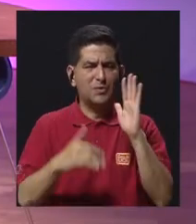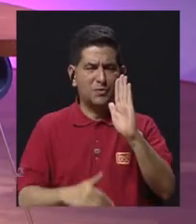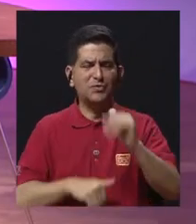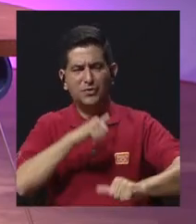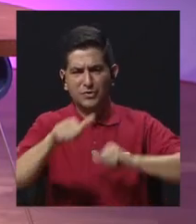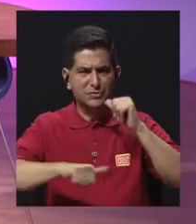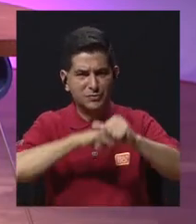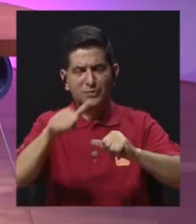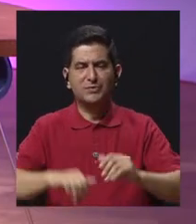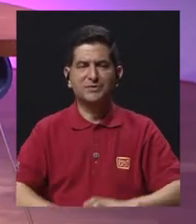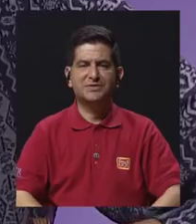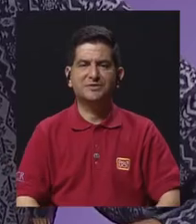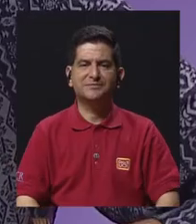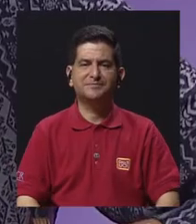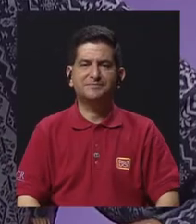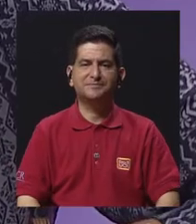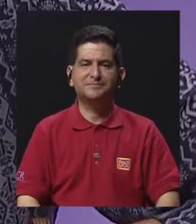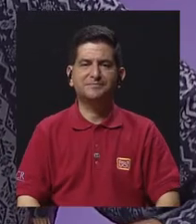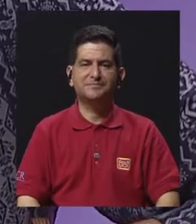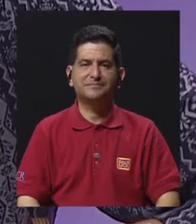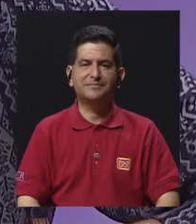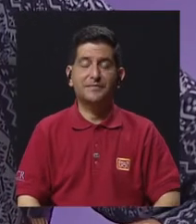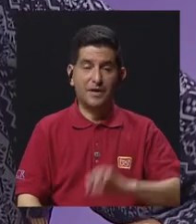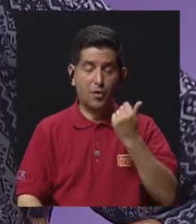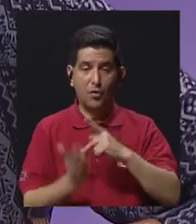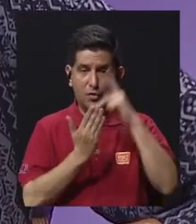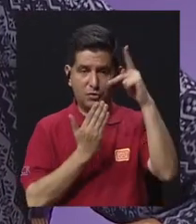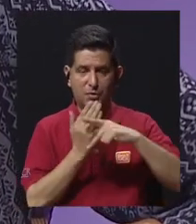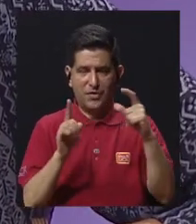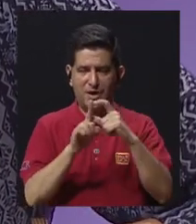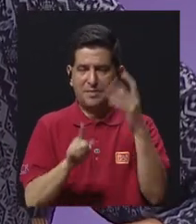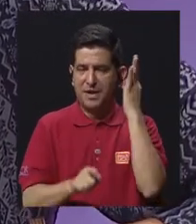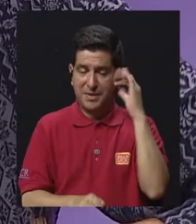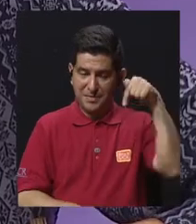luchas. Gracias. Este fue otro programa de Palabra de